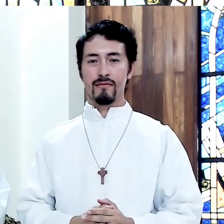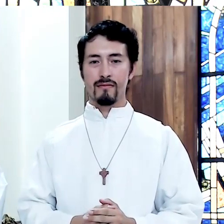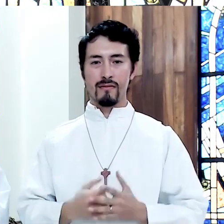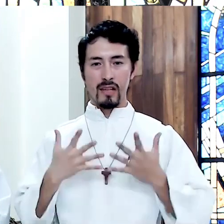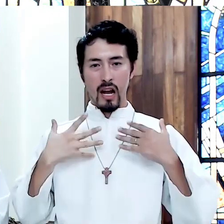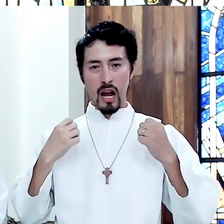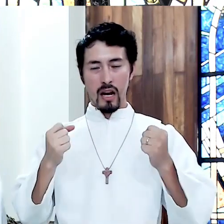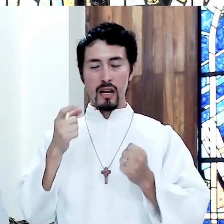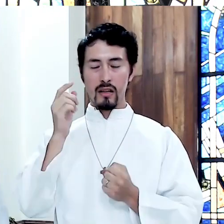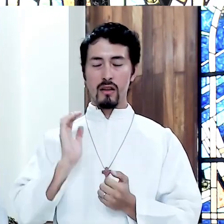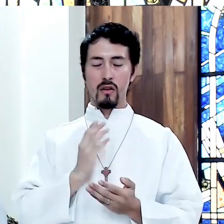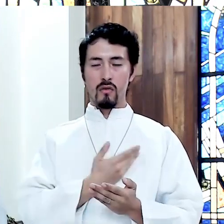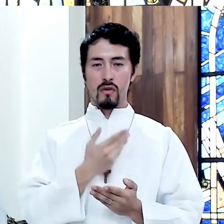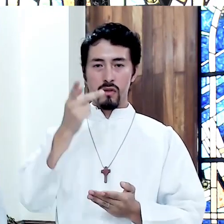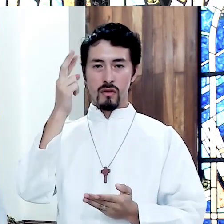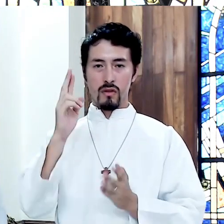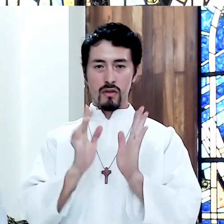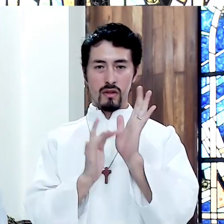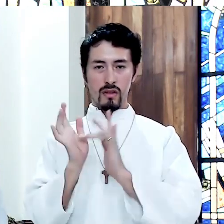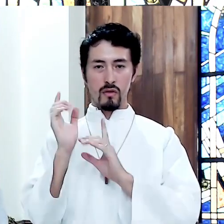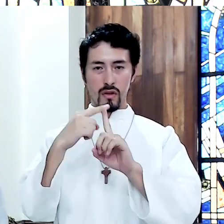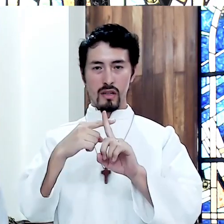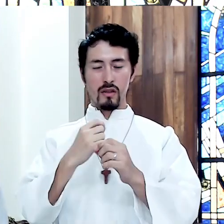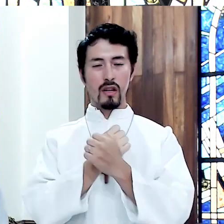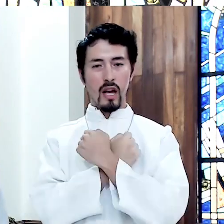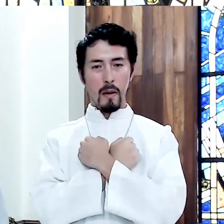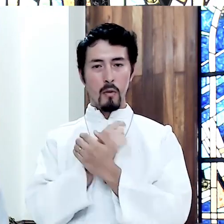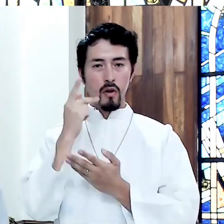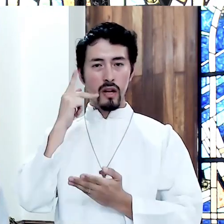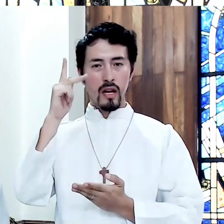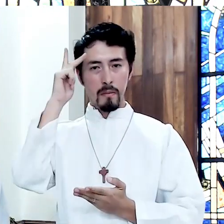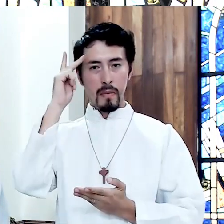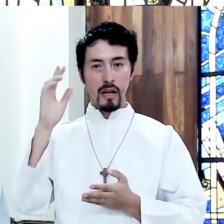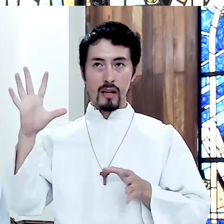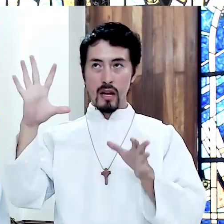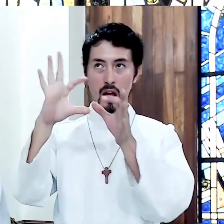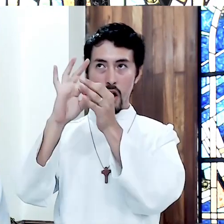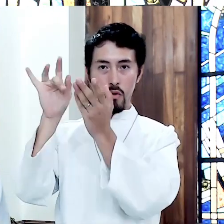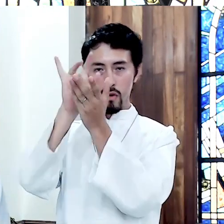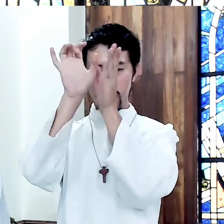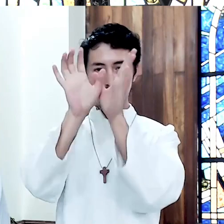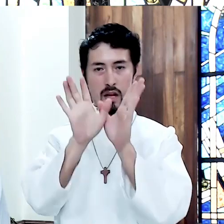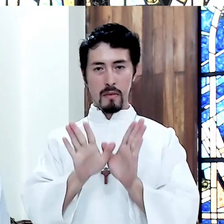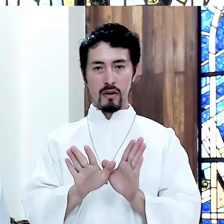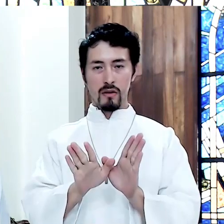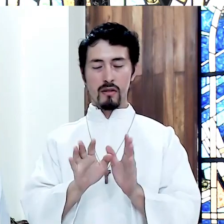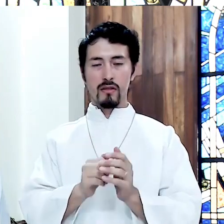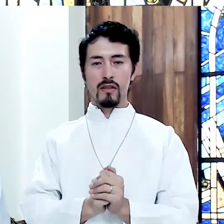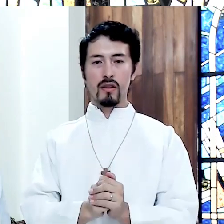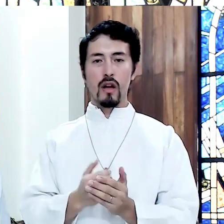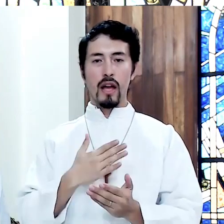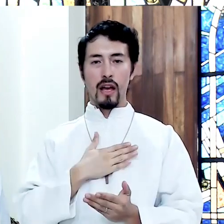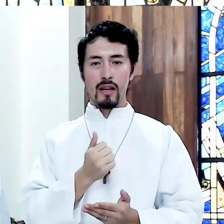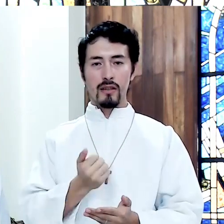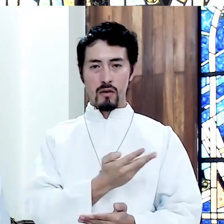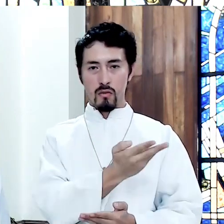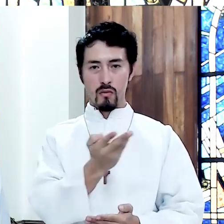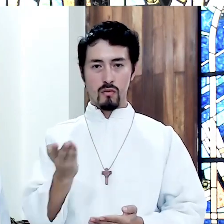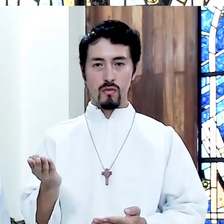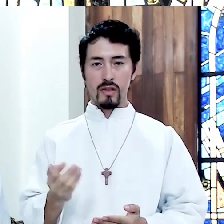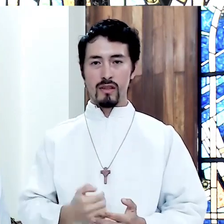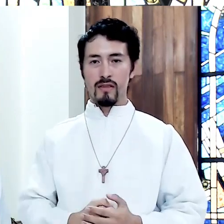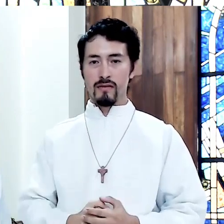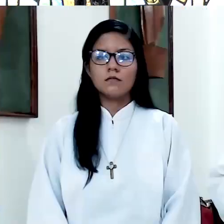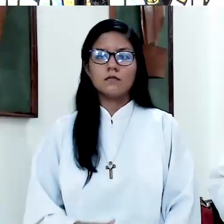Señor Jesucristo, el amor del Padre, y la comunión del Espíritu Santo, estén con todos